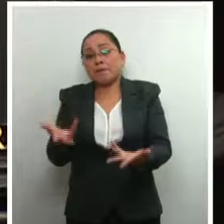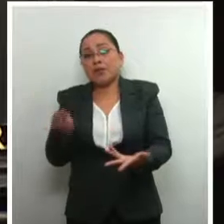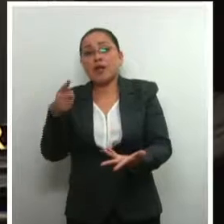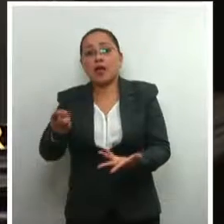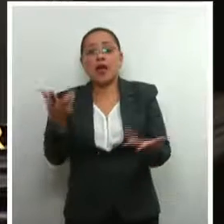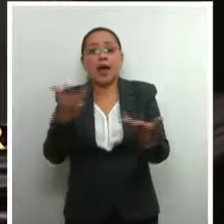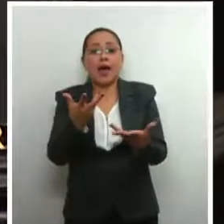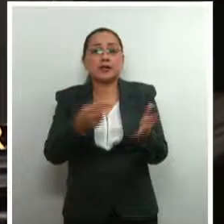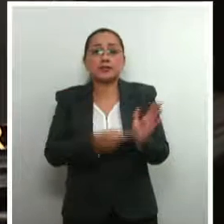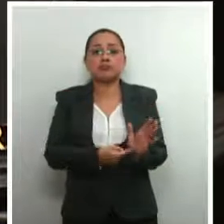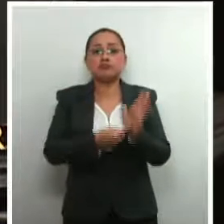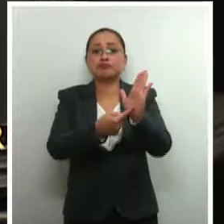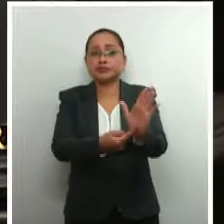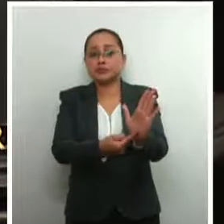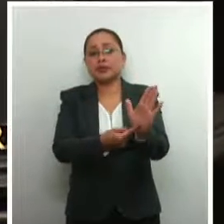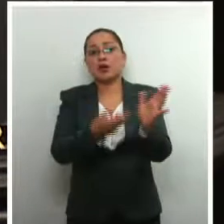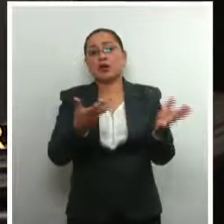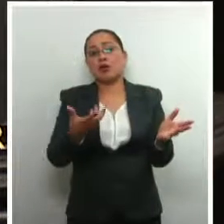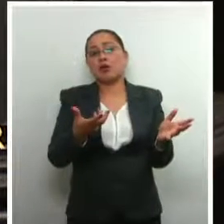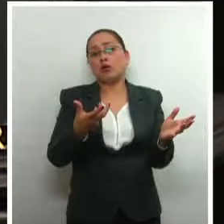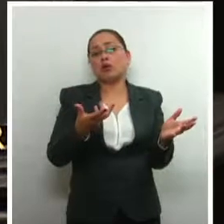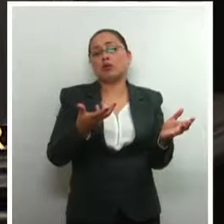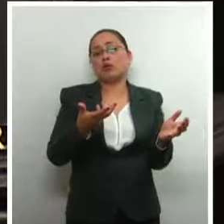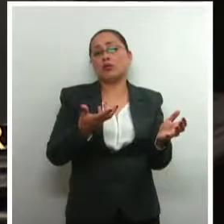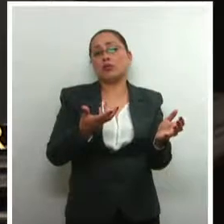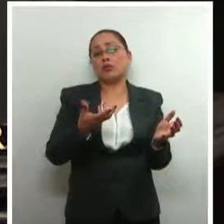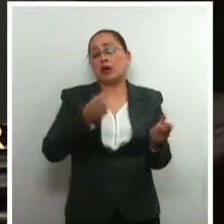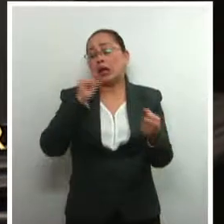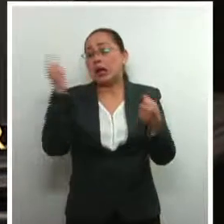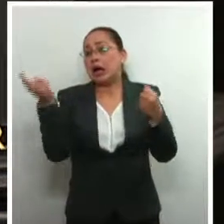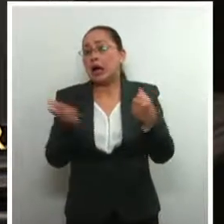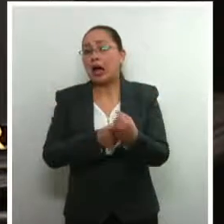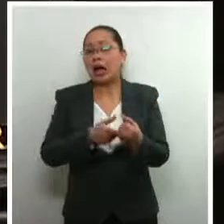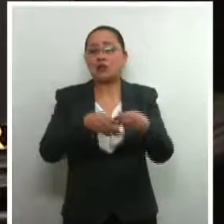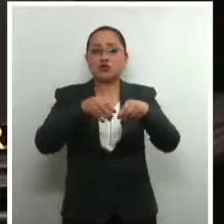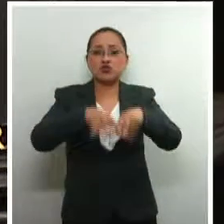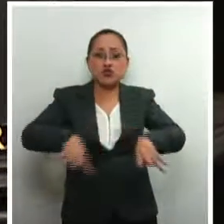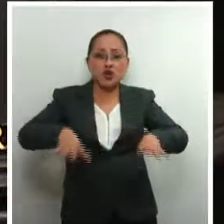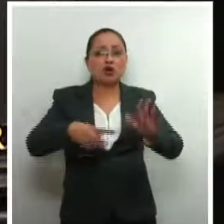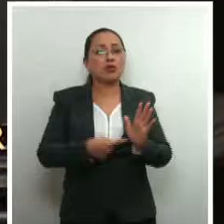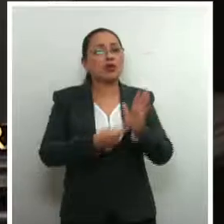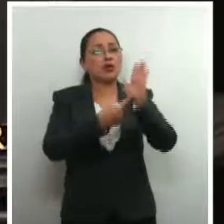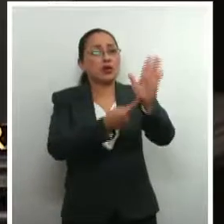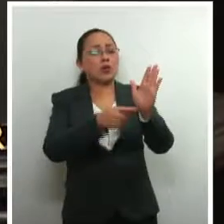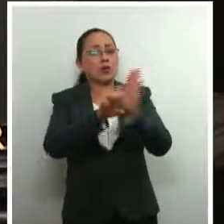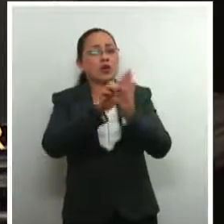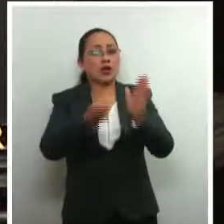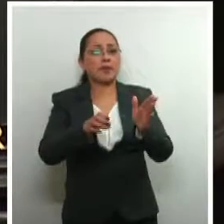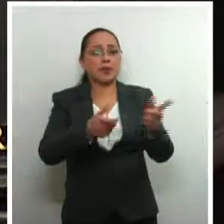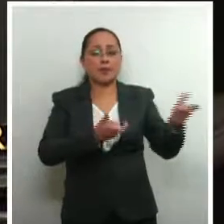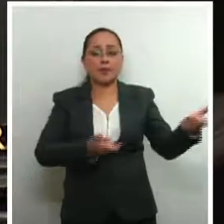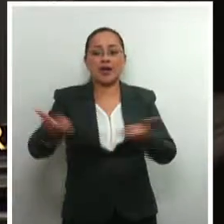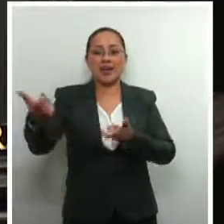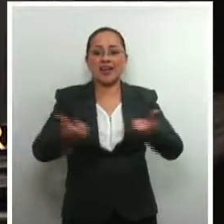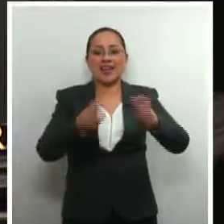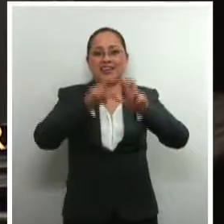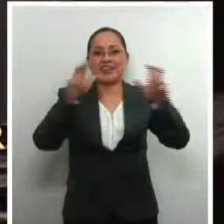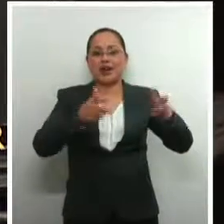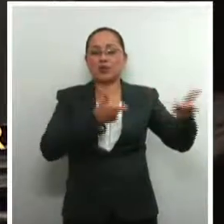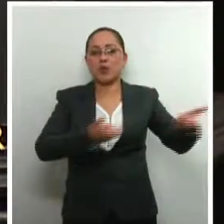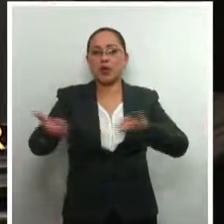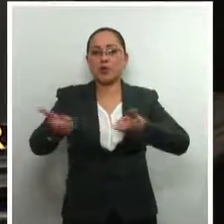hagan espectáculos o pongan algún tipo de entretenimiento como la pista de hielo, por ejemplo,